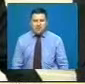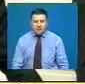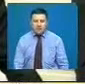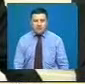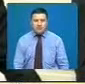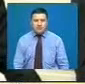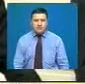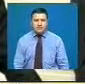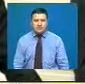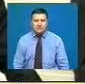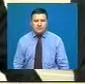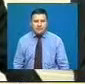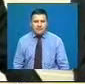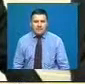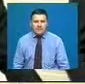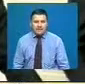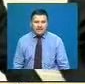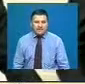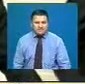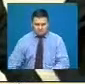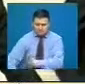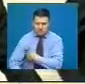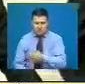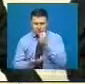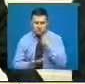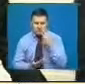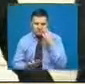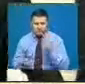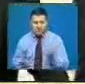Porque esta es la serenidad que debe tener un ministro de Hacienda.